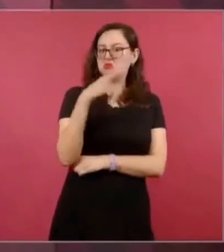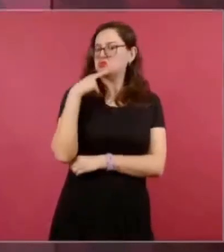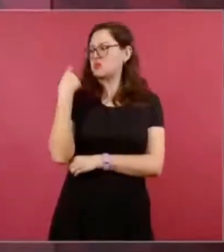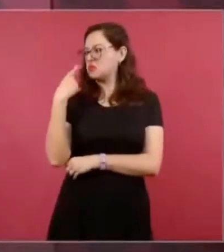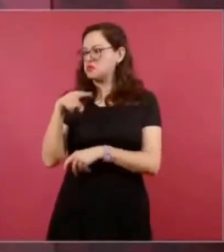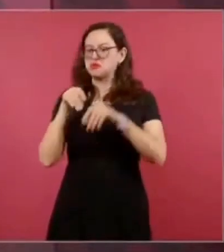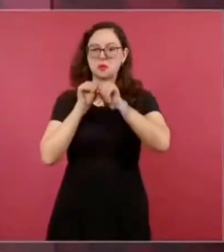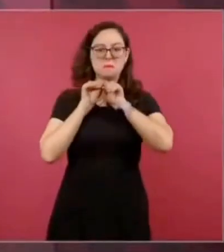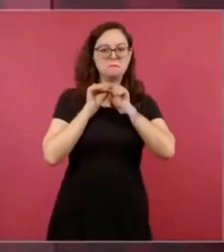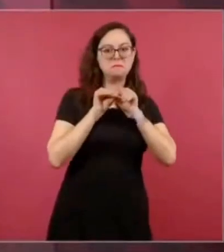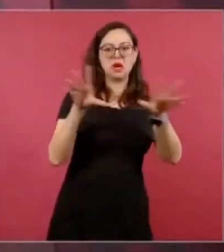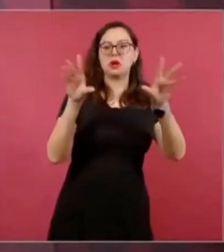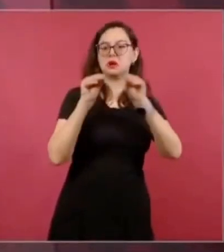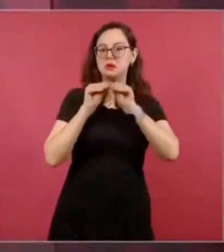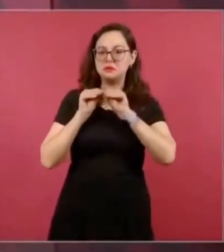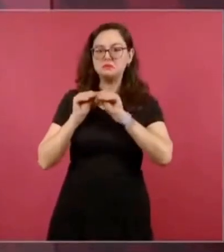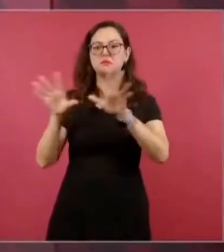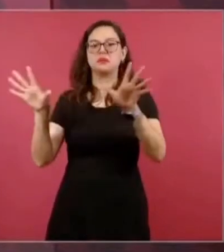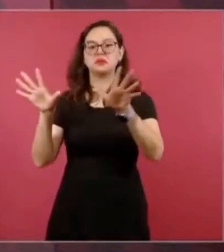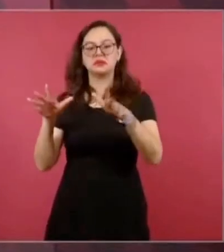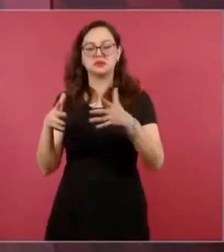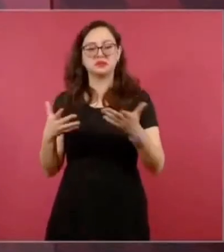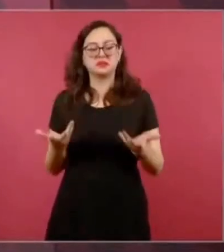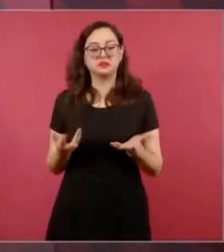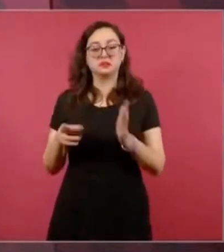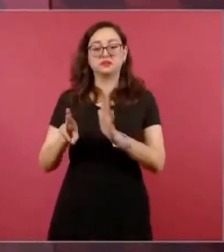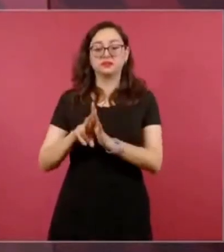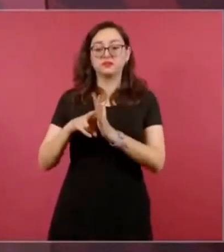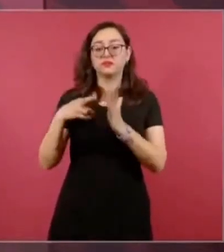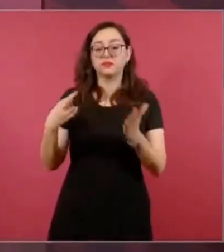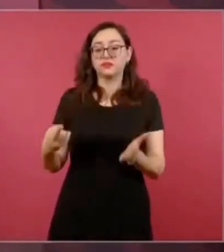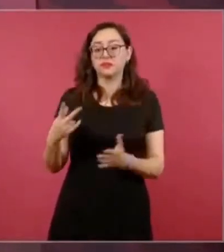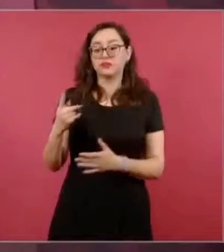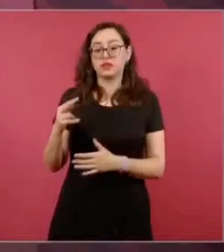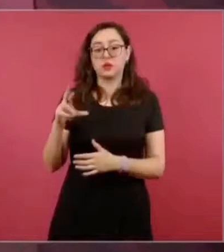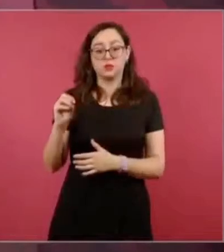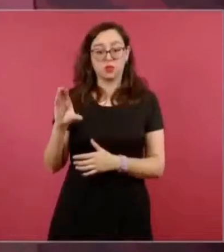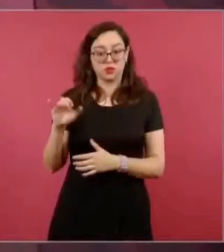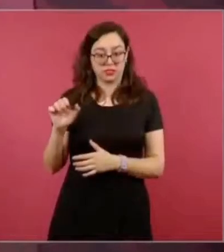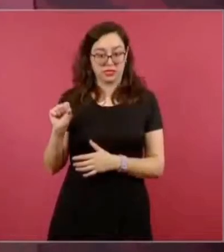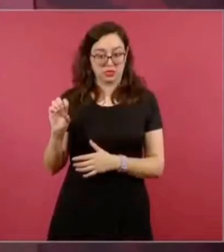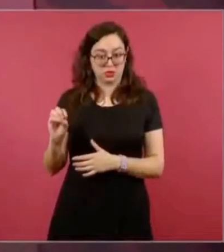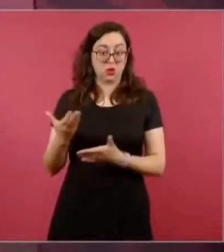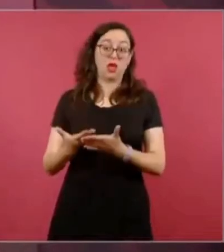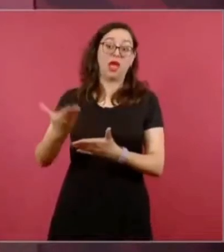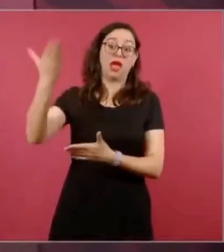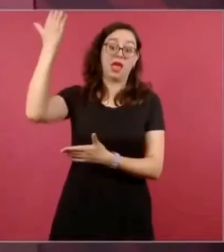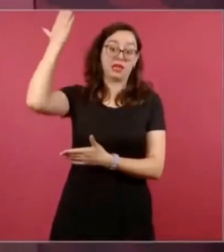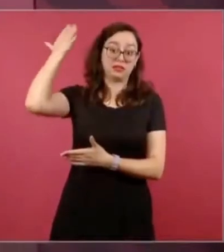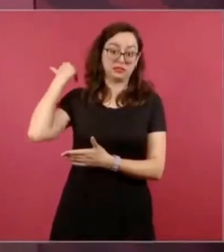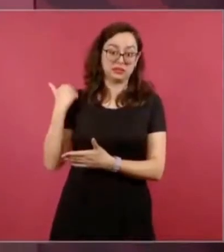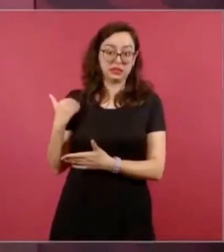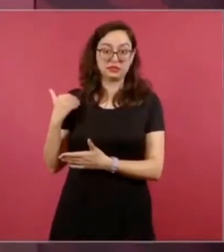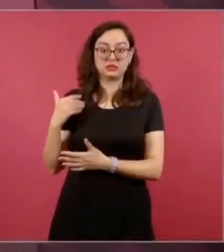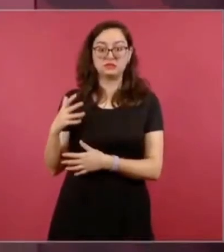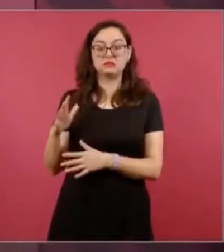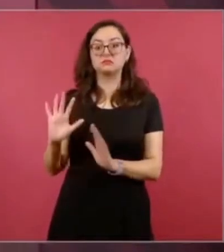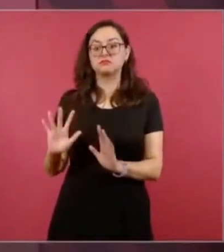No se caracterizaba mucho el proceso en su mejor época por ayudar a los